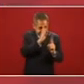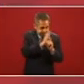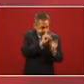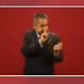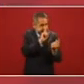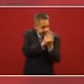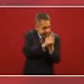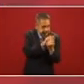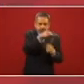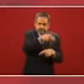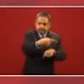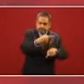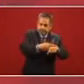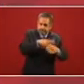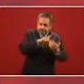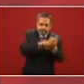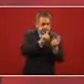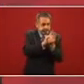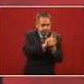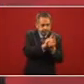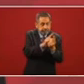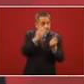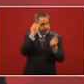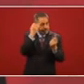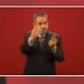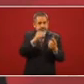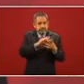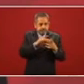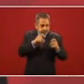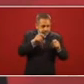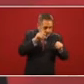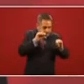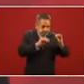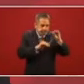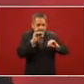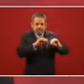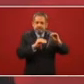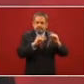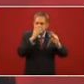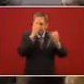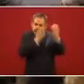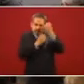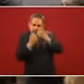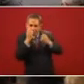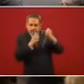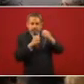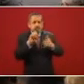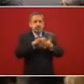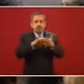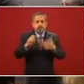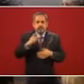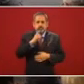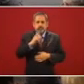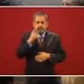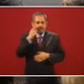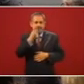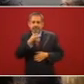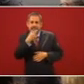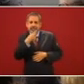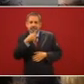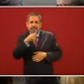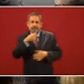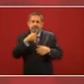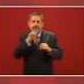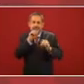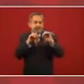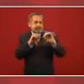con los pacientes durante el momento de realizar procedimientos, por ejemplo, la toma de muestras